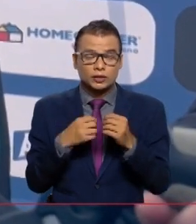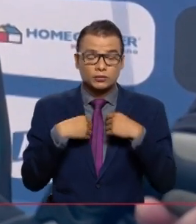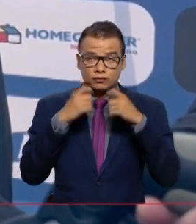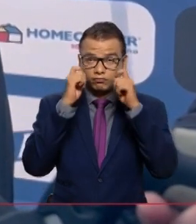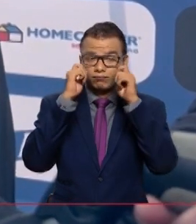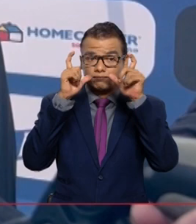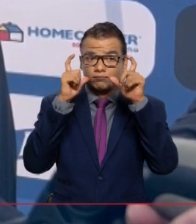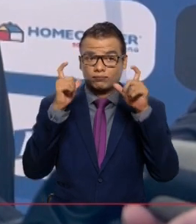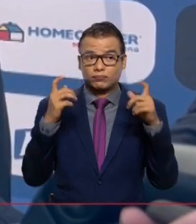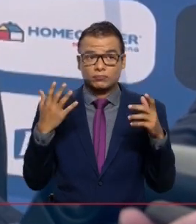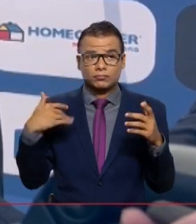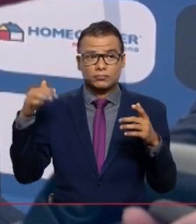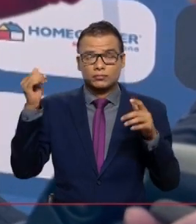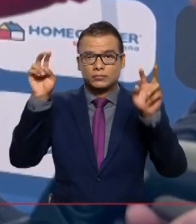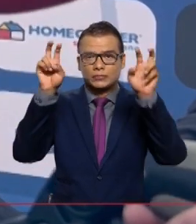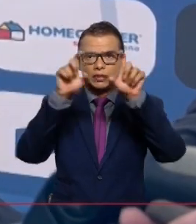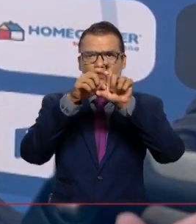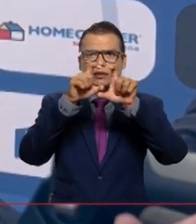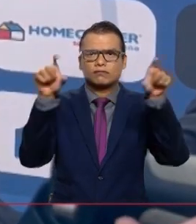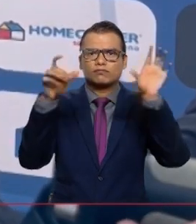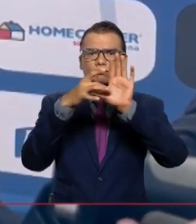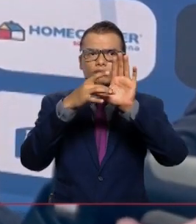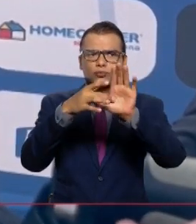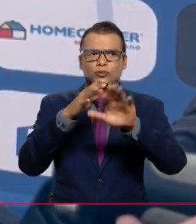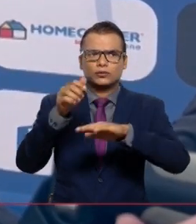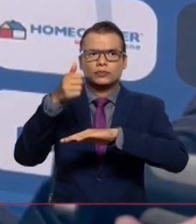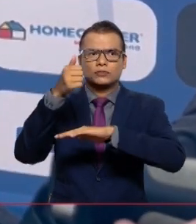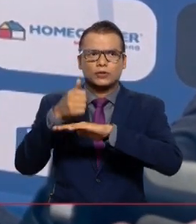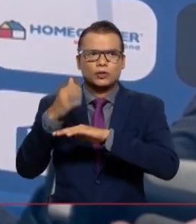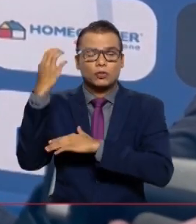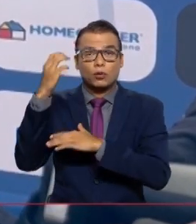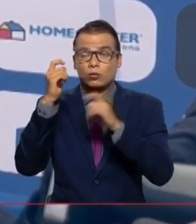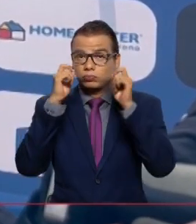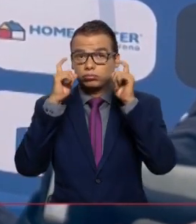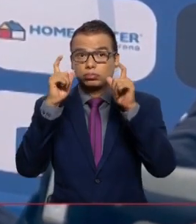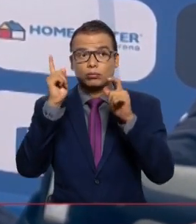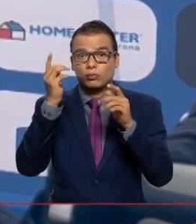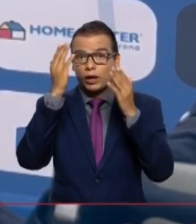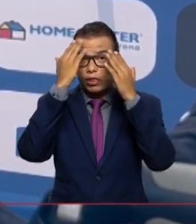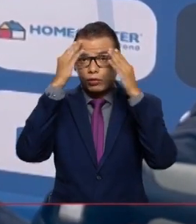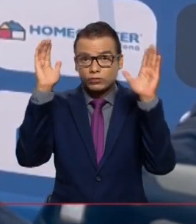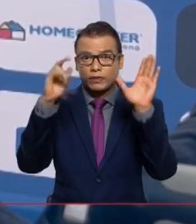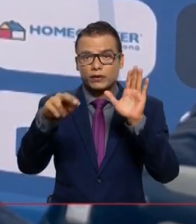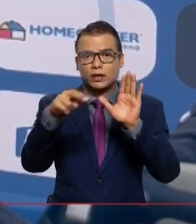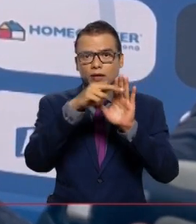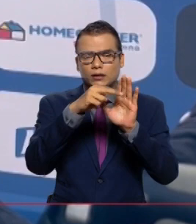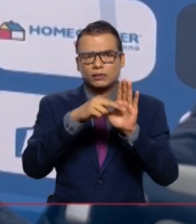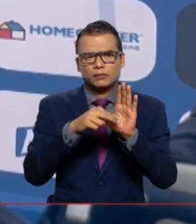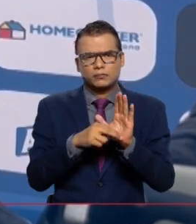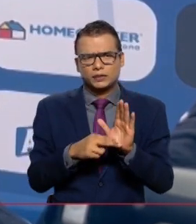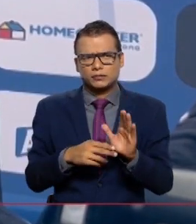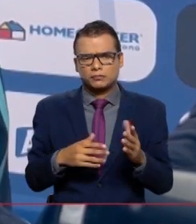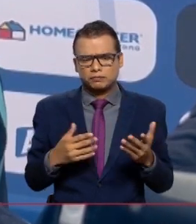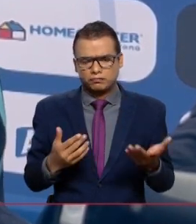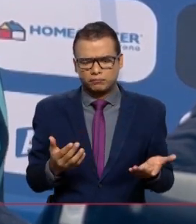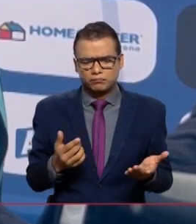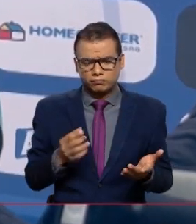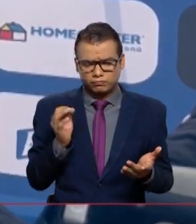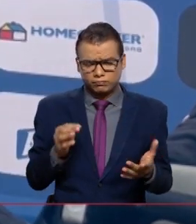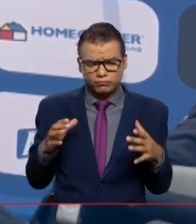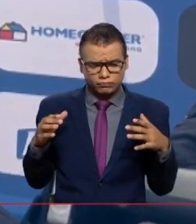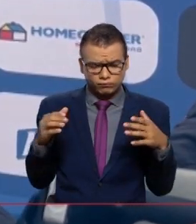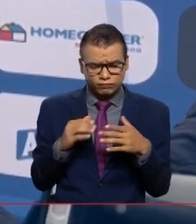el titular que hubo, ¿no? Que Nelson Abadía sorprendido porque no sabía el reglamento. Cuando todas